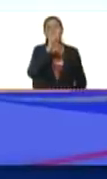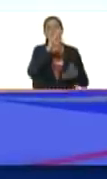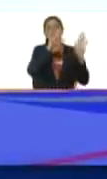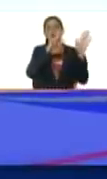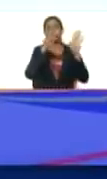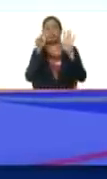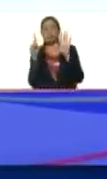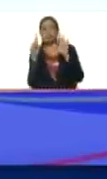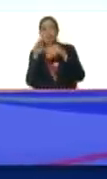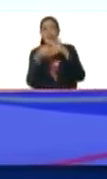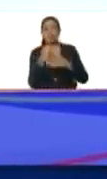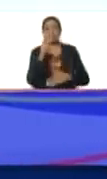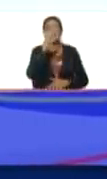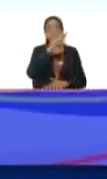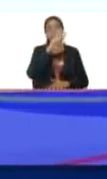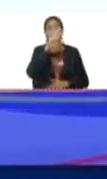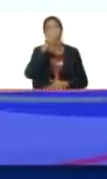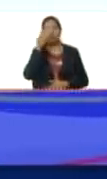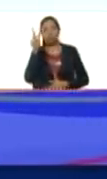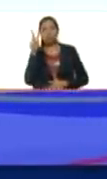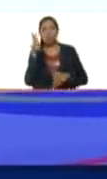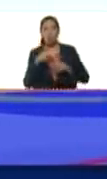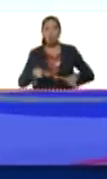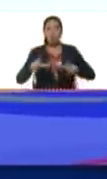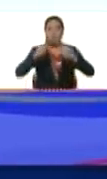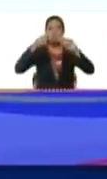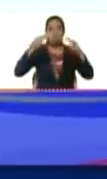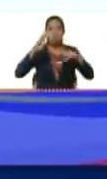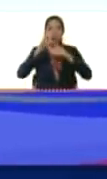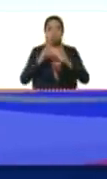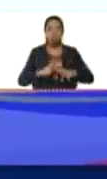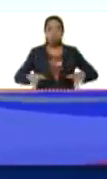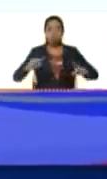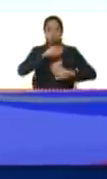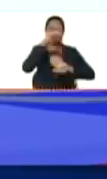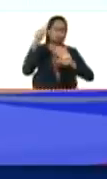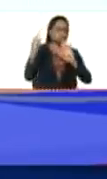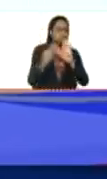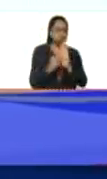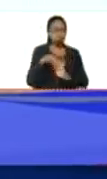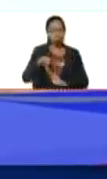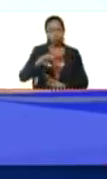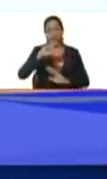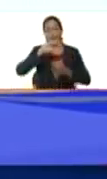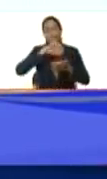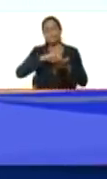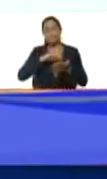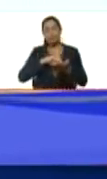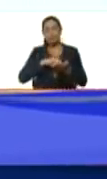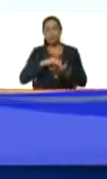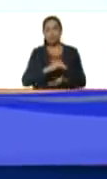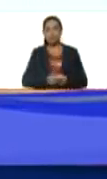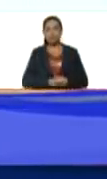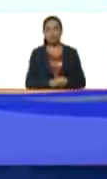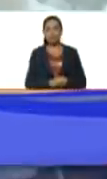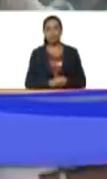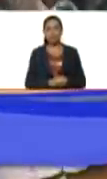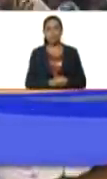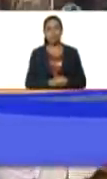a 352 cuadrantes de paz que hoy cubren el 100% del territorio del Estado